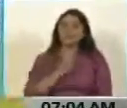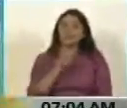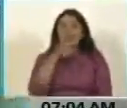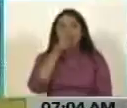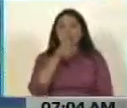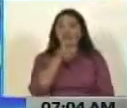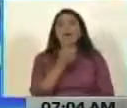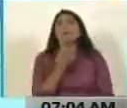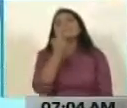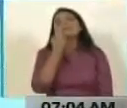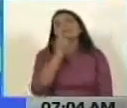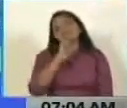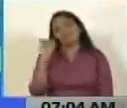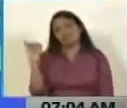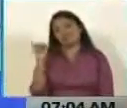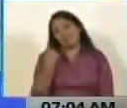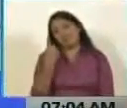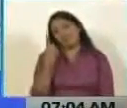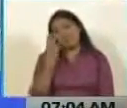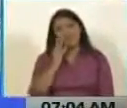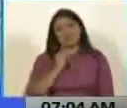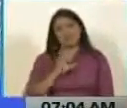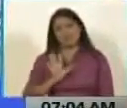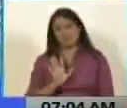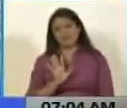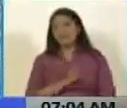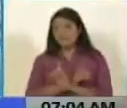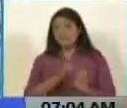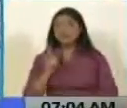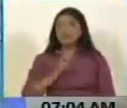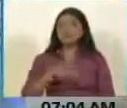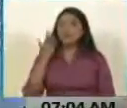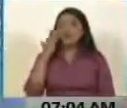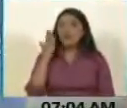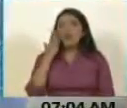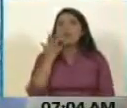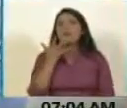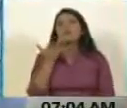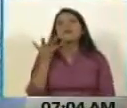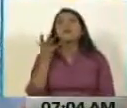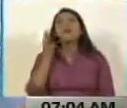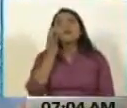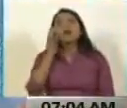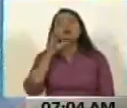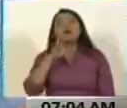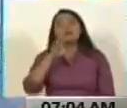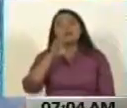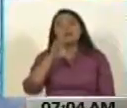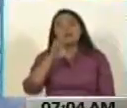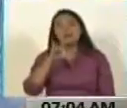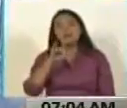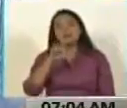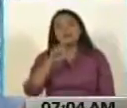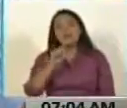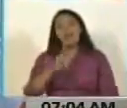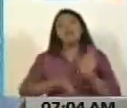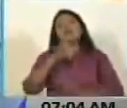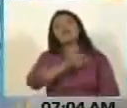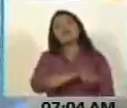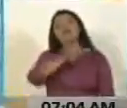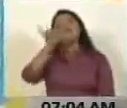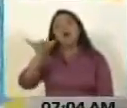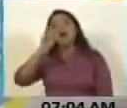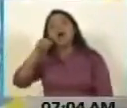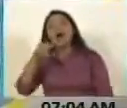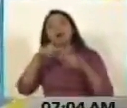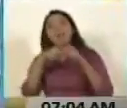primera experiencia, pero sí pudimos saber, por ejemplo, el caso de la maestra Cecilia Todd, quien fue a una gira por Japón. Ahí se publicó un